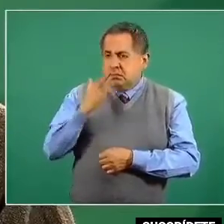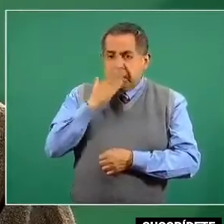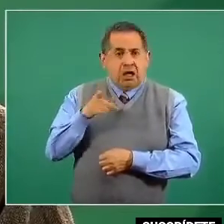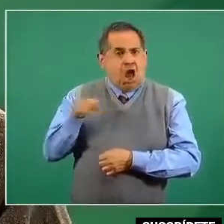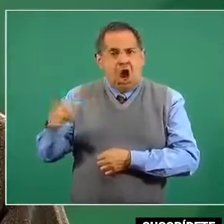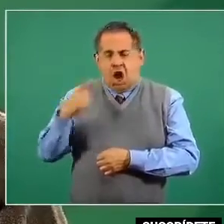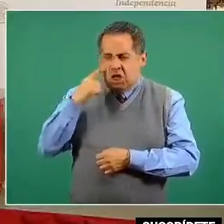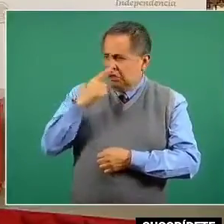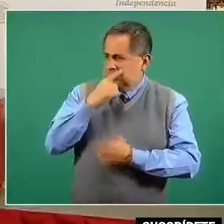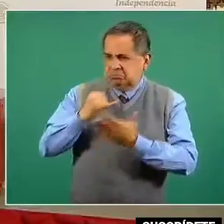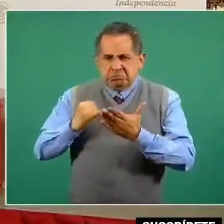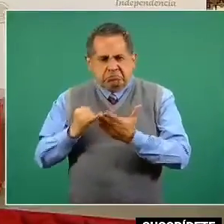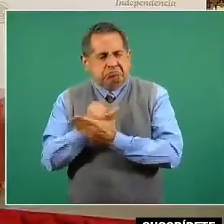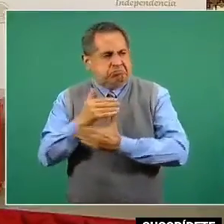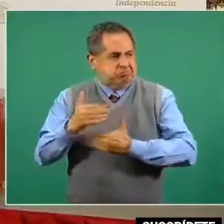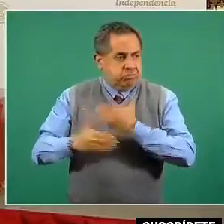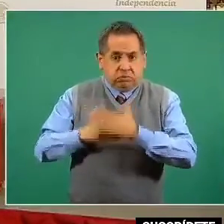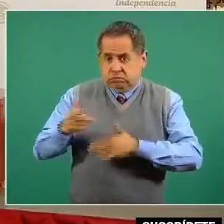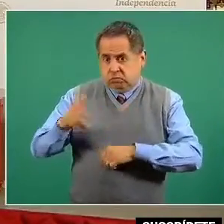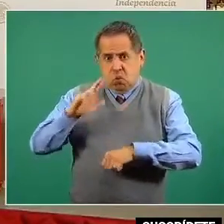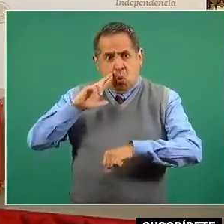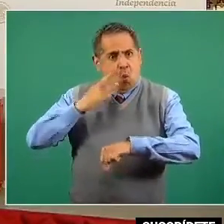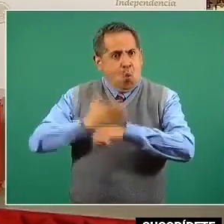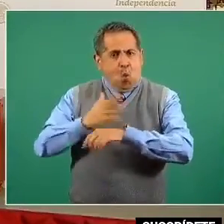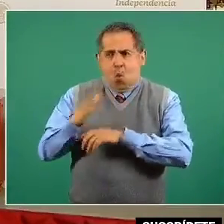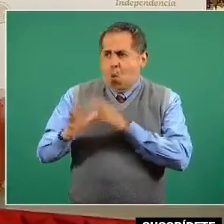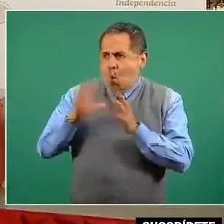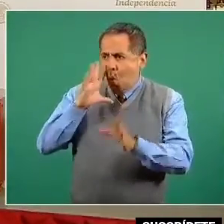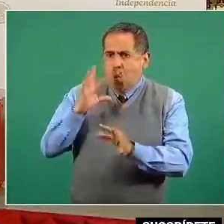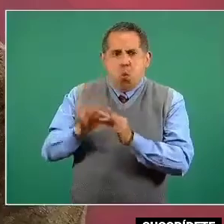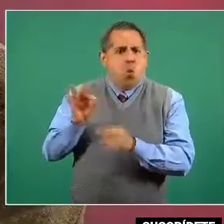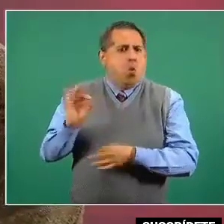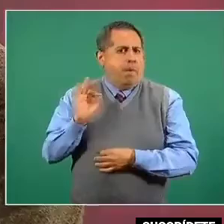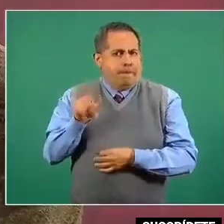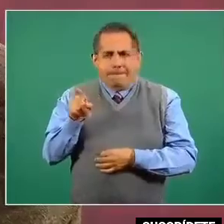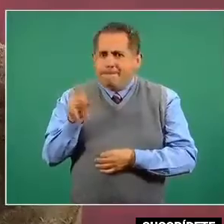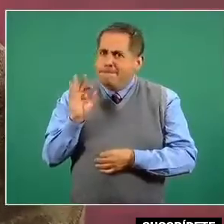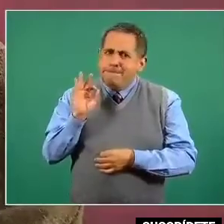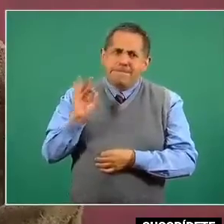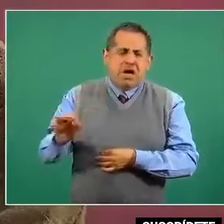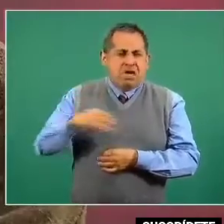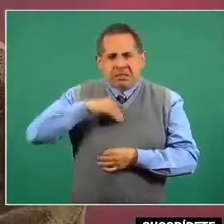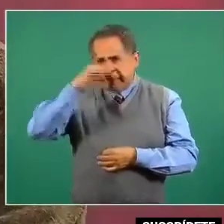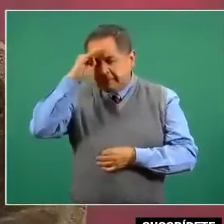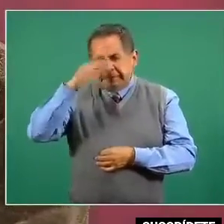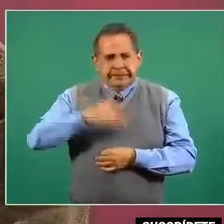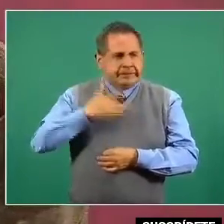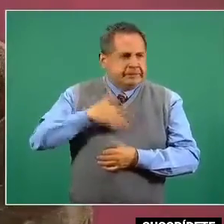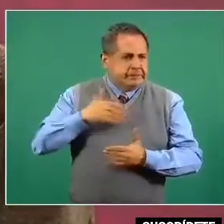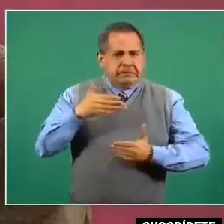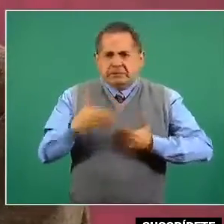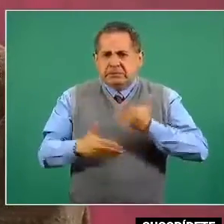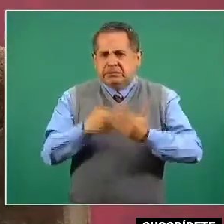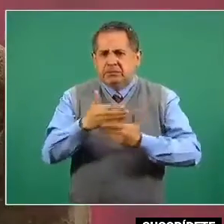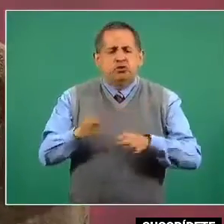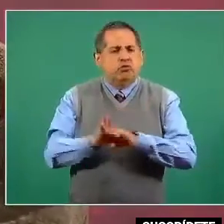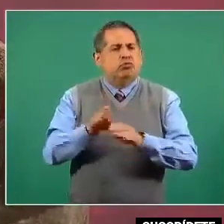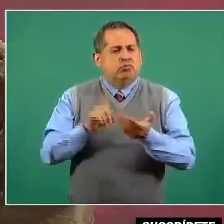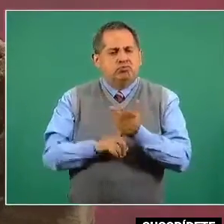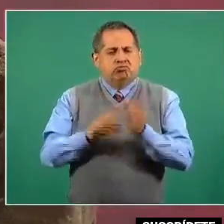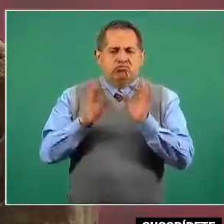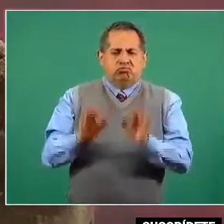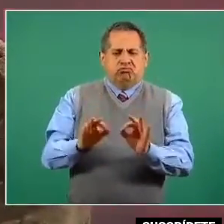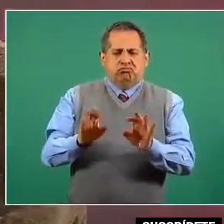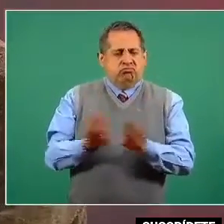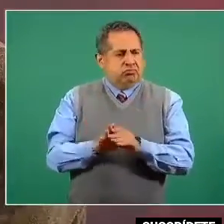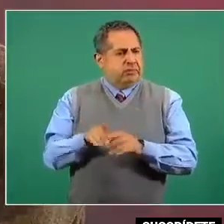decidida, muy responsable, muy consciente del reto y siempre acompañando los esfuerzos, por un